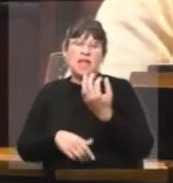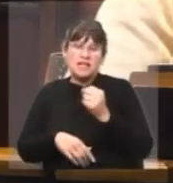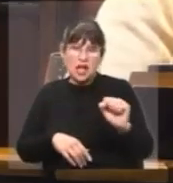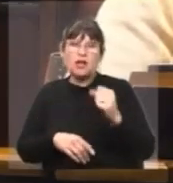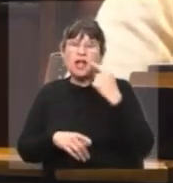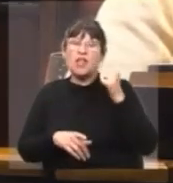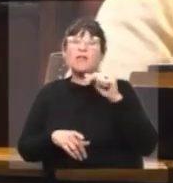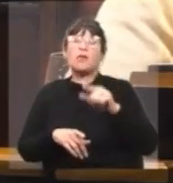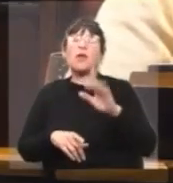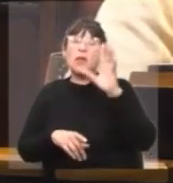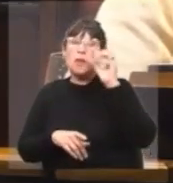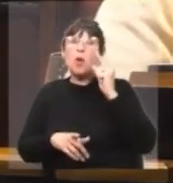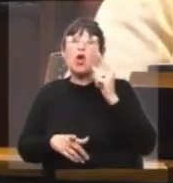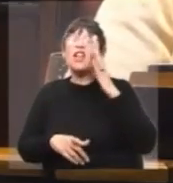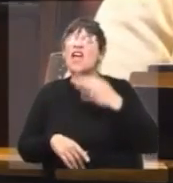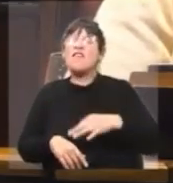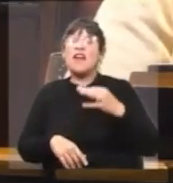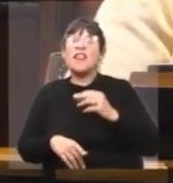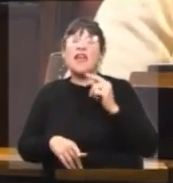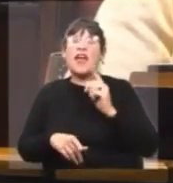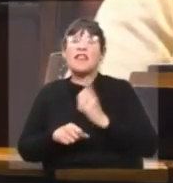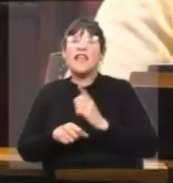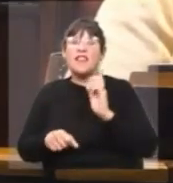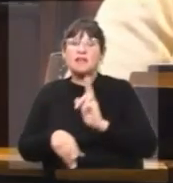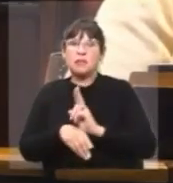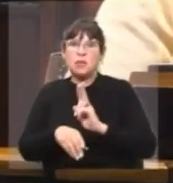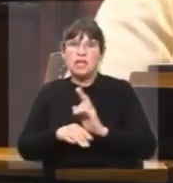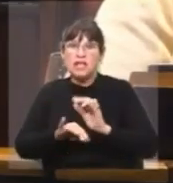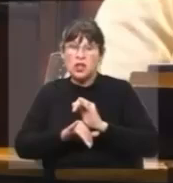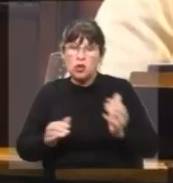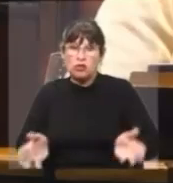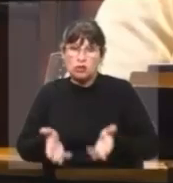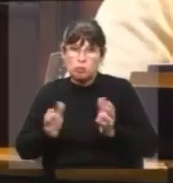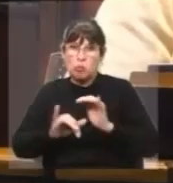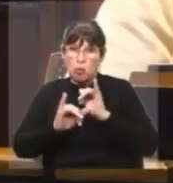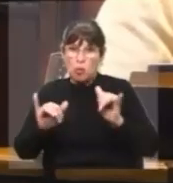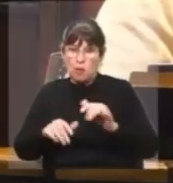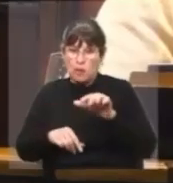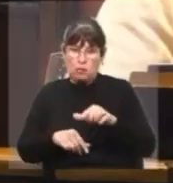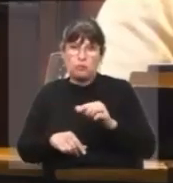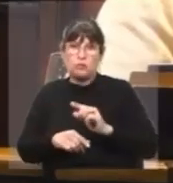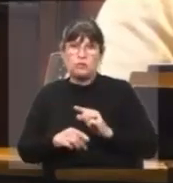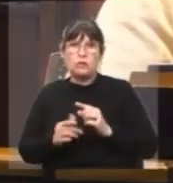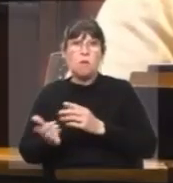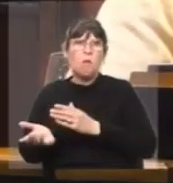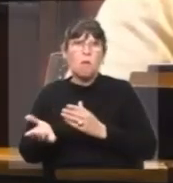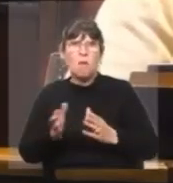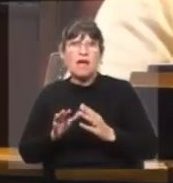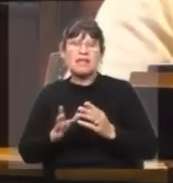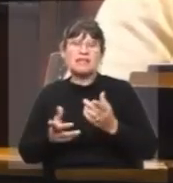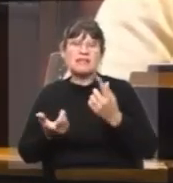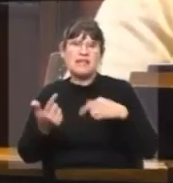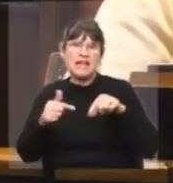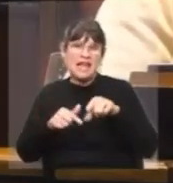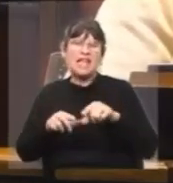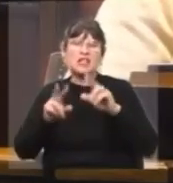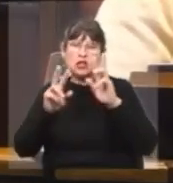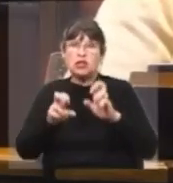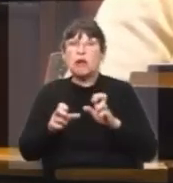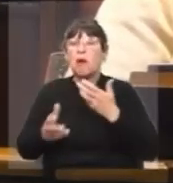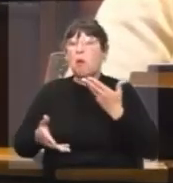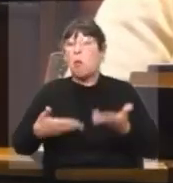memoria y verdad que deben ser protegidos y promovidos parece que aún estos temas